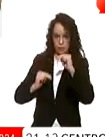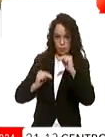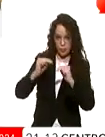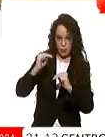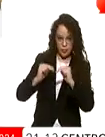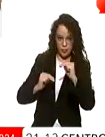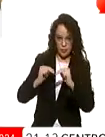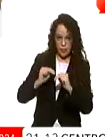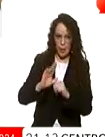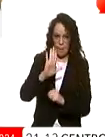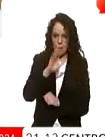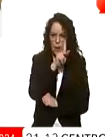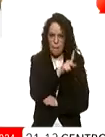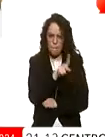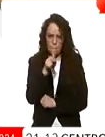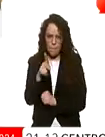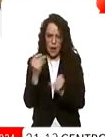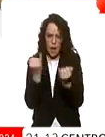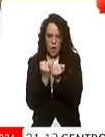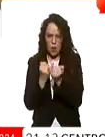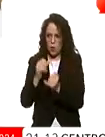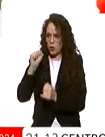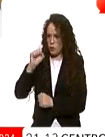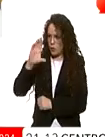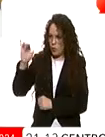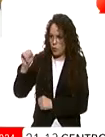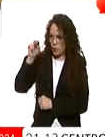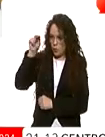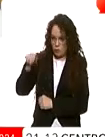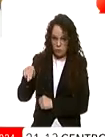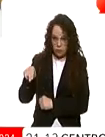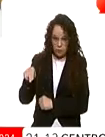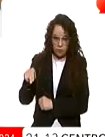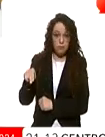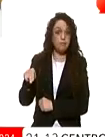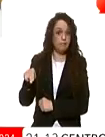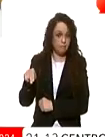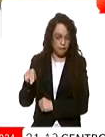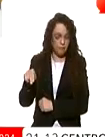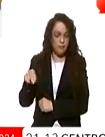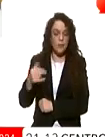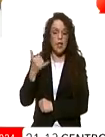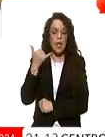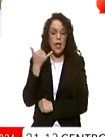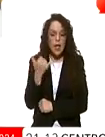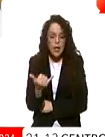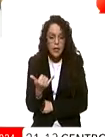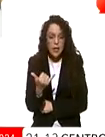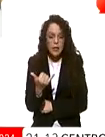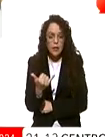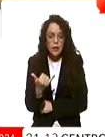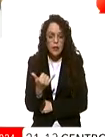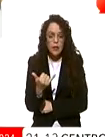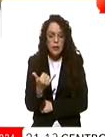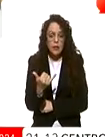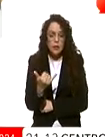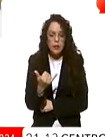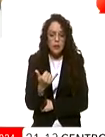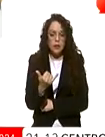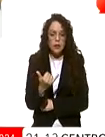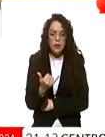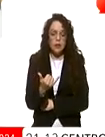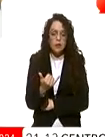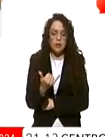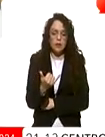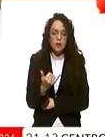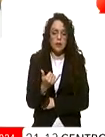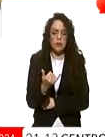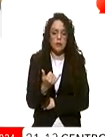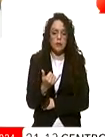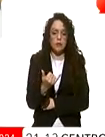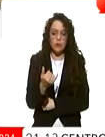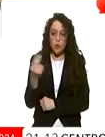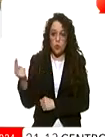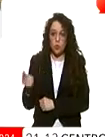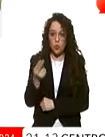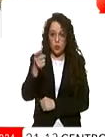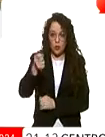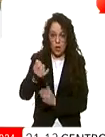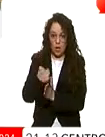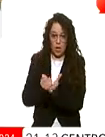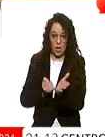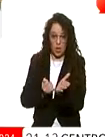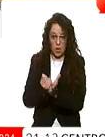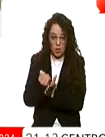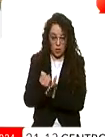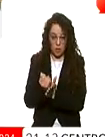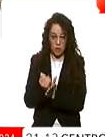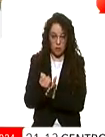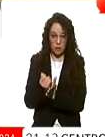puede despejar las dudas? ¿Y hasta dónde eventualmente esta resolución que han tomado ustedes a partir